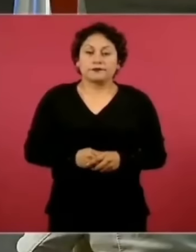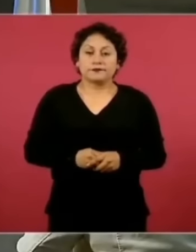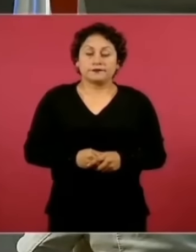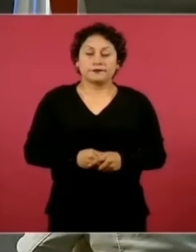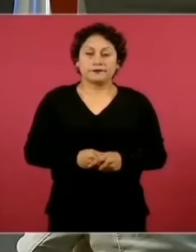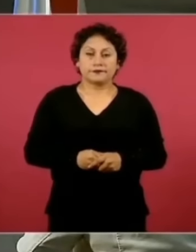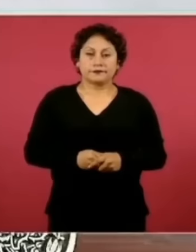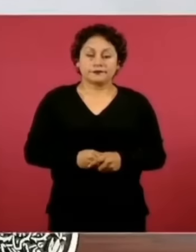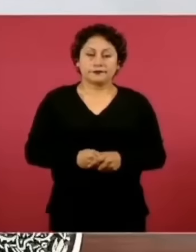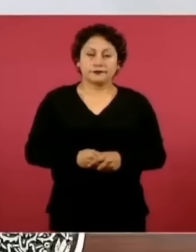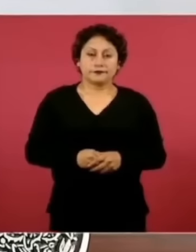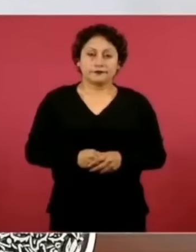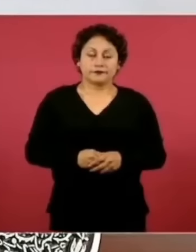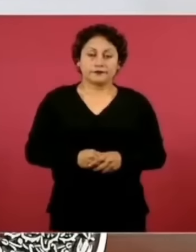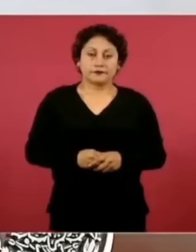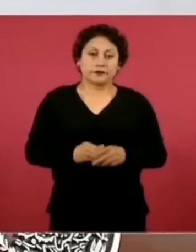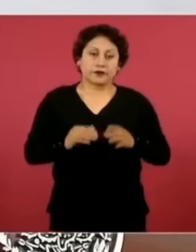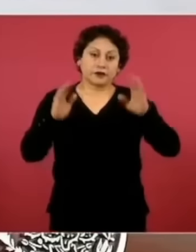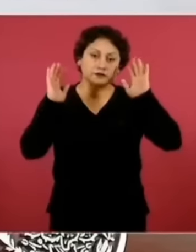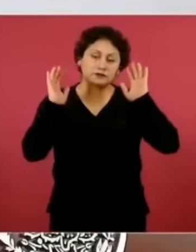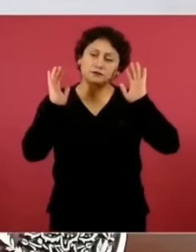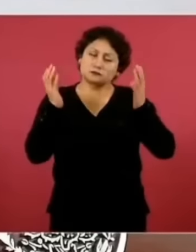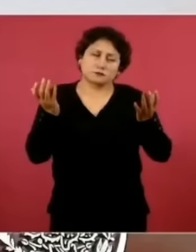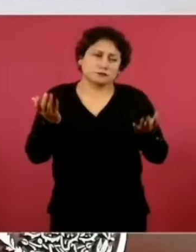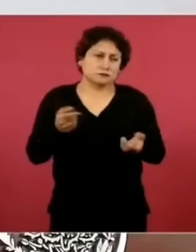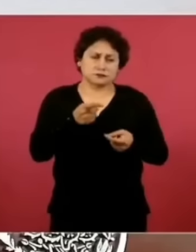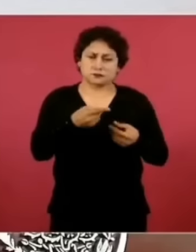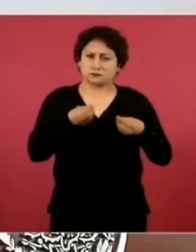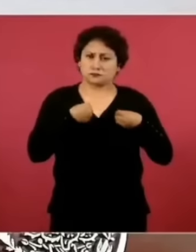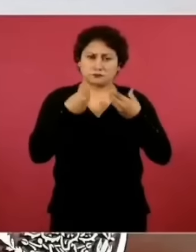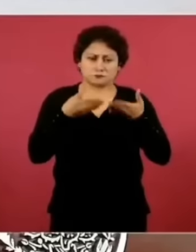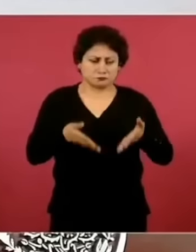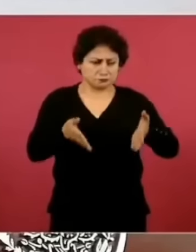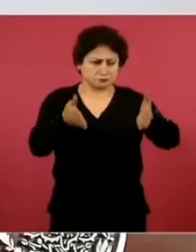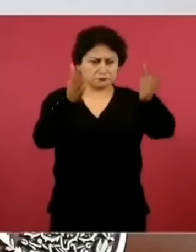pues que le vaya muy bien.